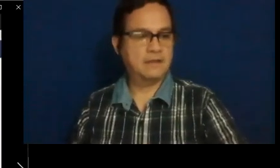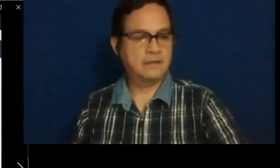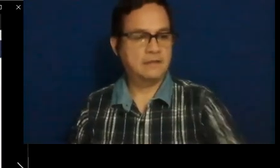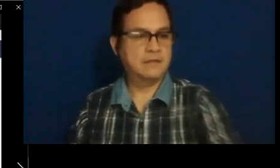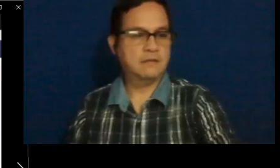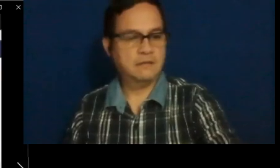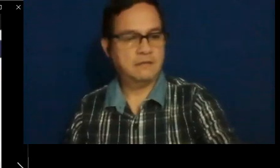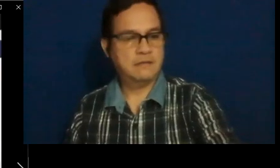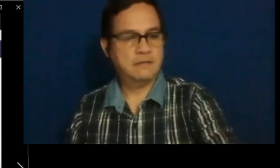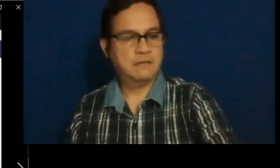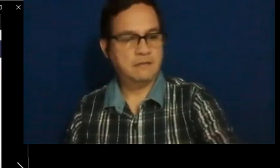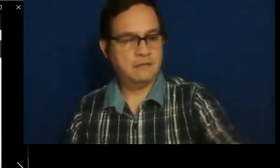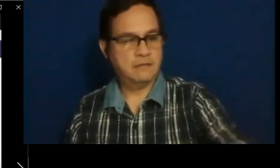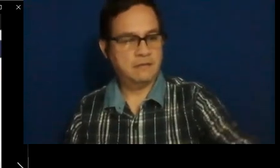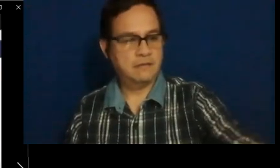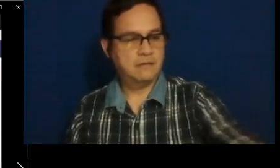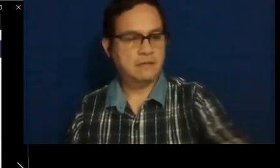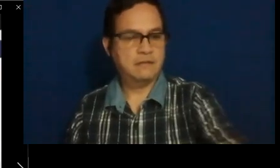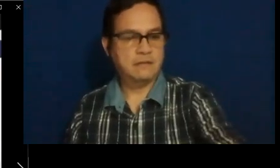los escucho si de pronto hay alguna duda.